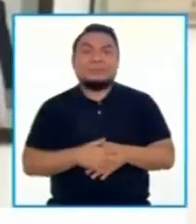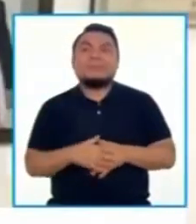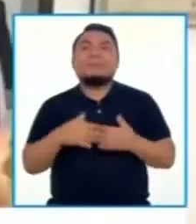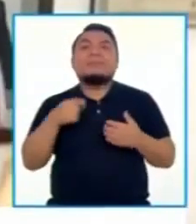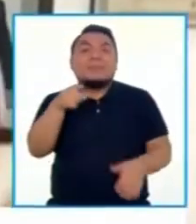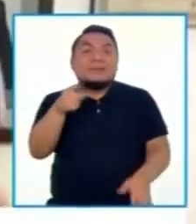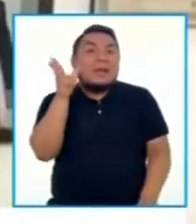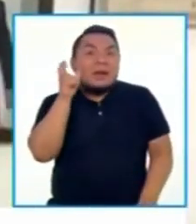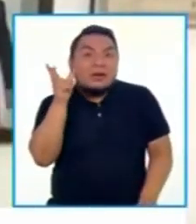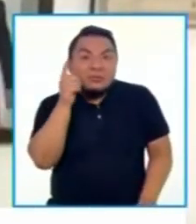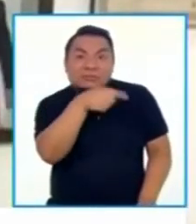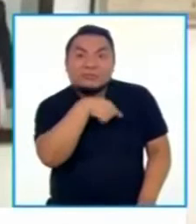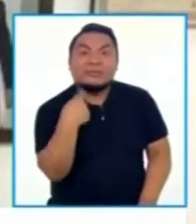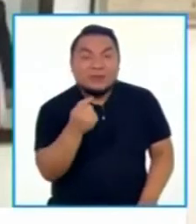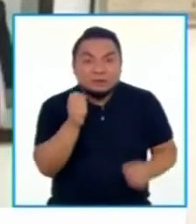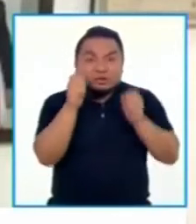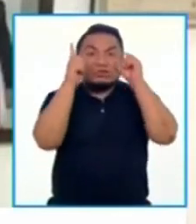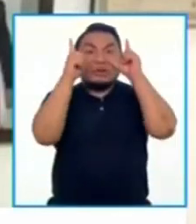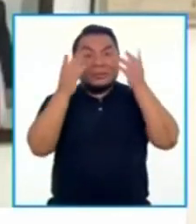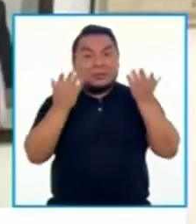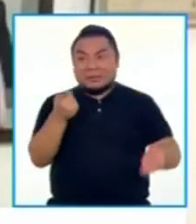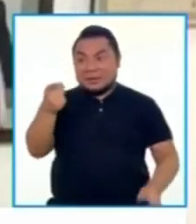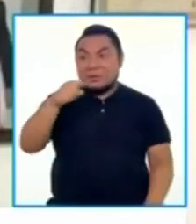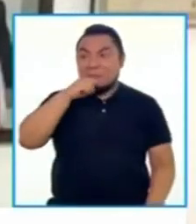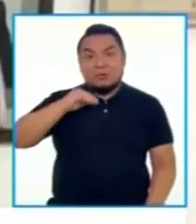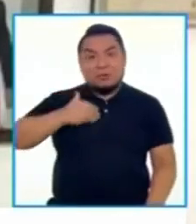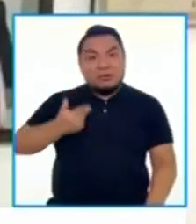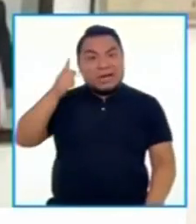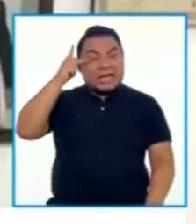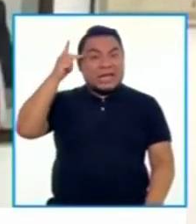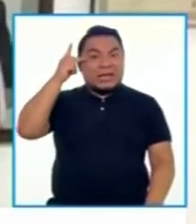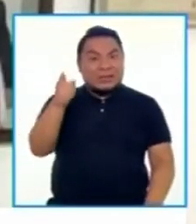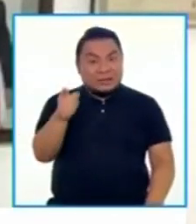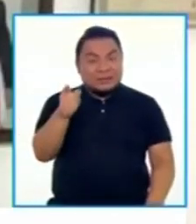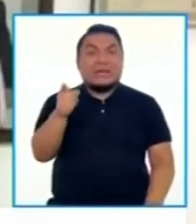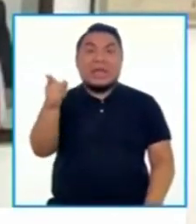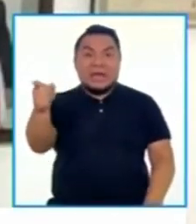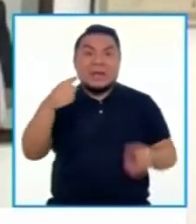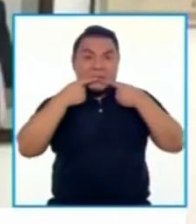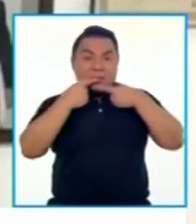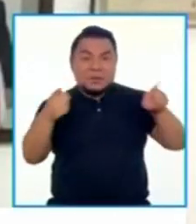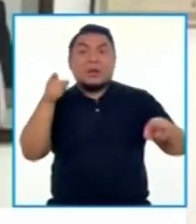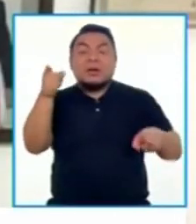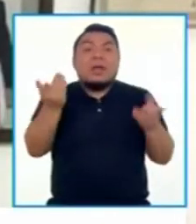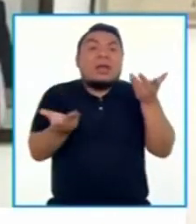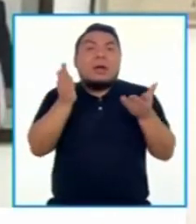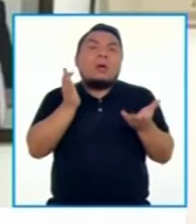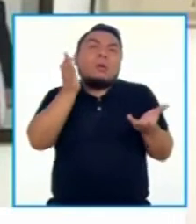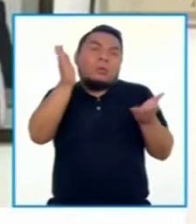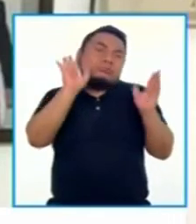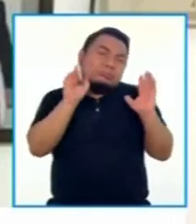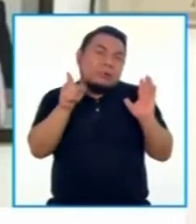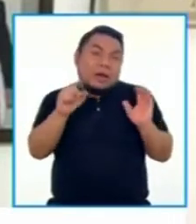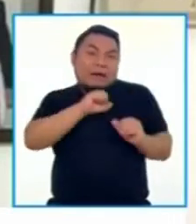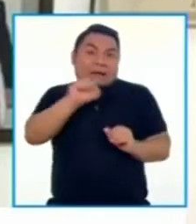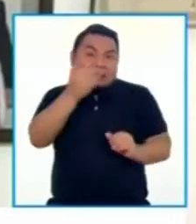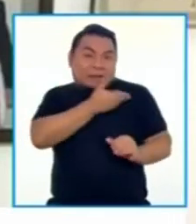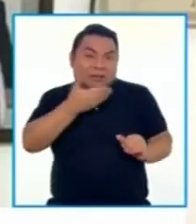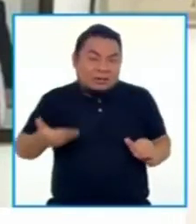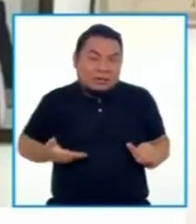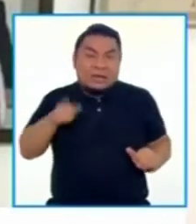escuchado estupefactos que la señora Keiko Fujimori ha anunciado que de llegar a la presidencia